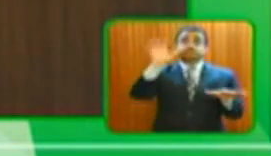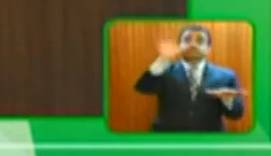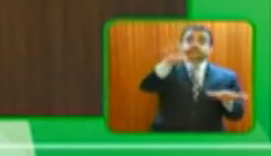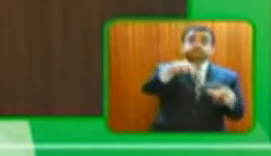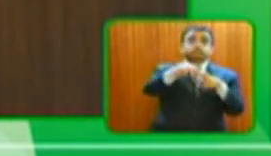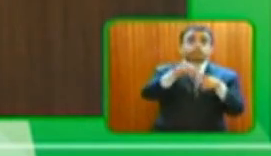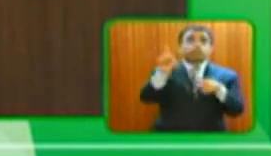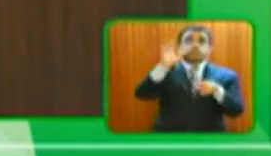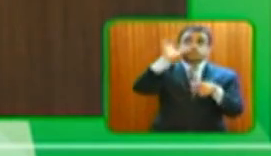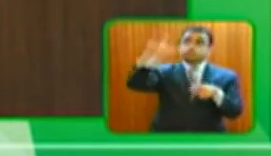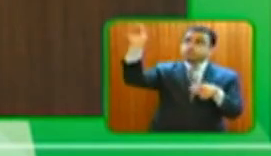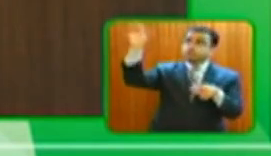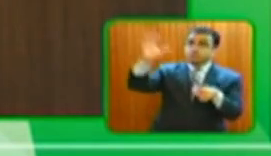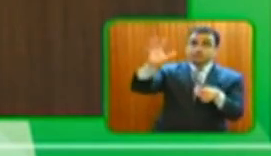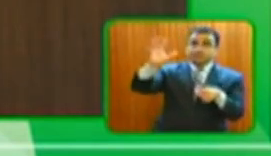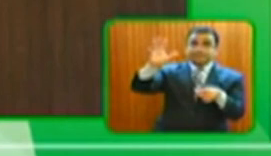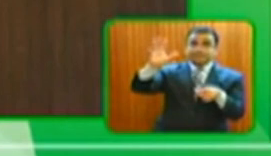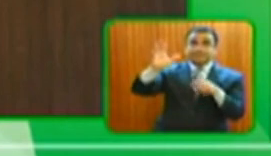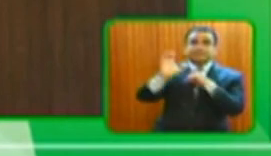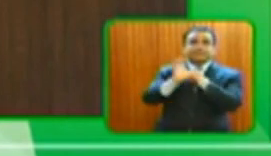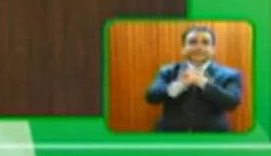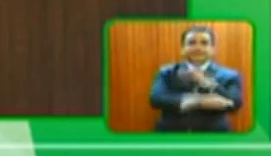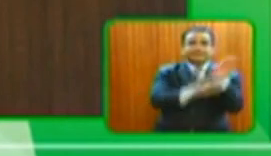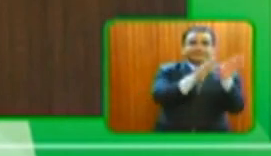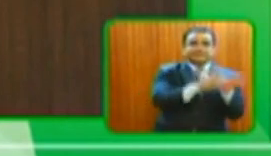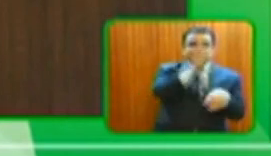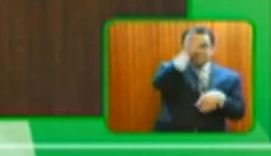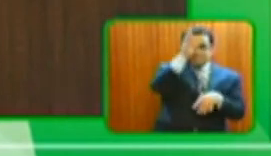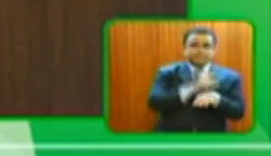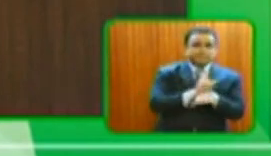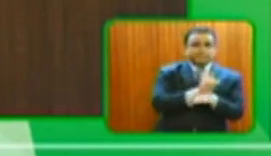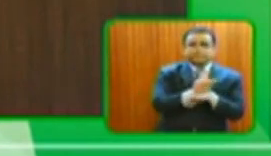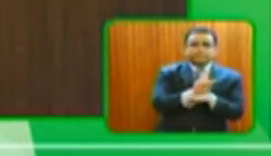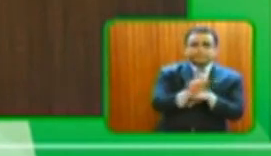sol, donde un campesino breve,